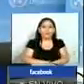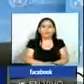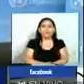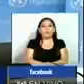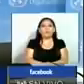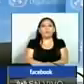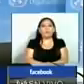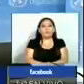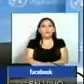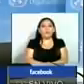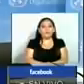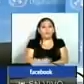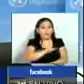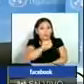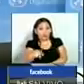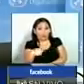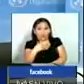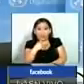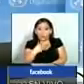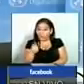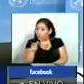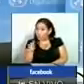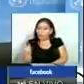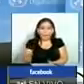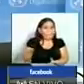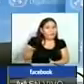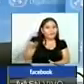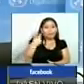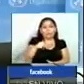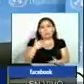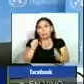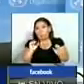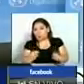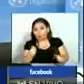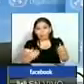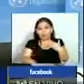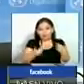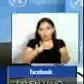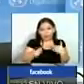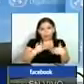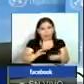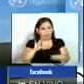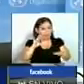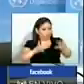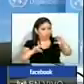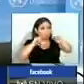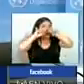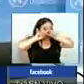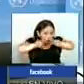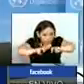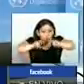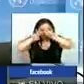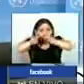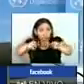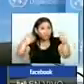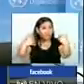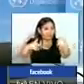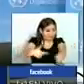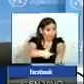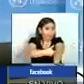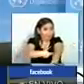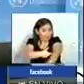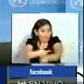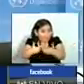quién están afectando Estos números aumentados? ¿Puede explicarse esto Por el aumento de las pruebas? ¿Está el sistema de salud